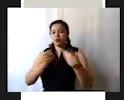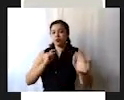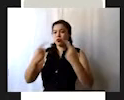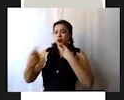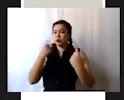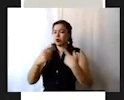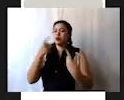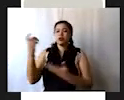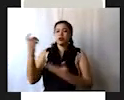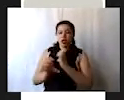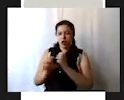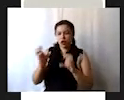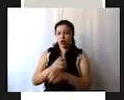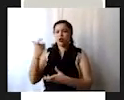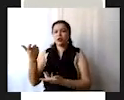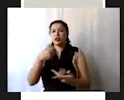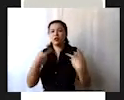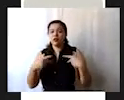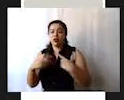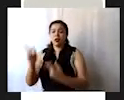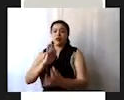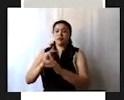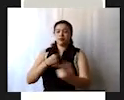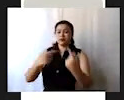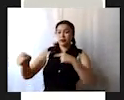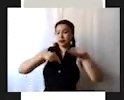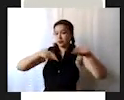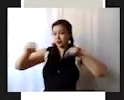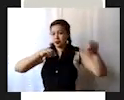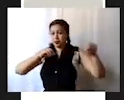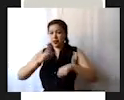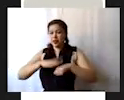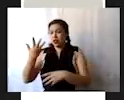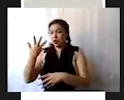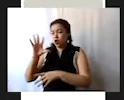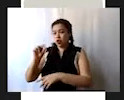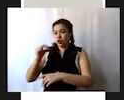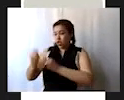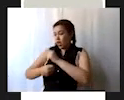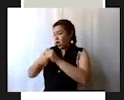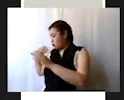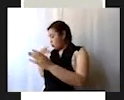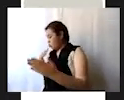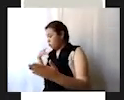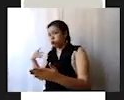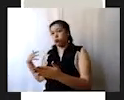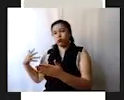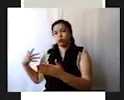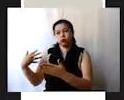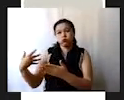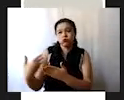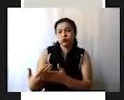capital, flujos de personas, particularmente en los últimos 80 años, pues hemos